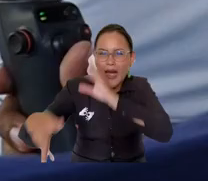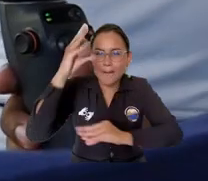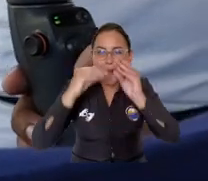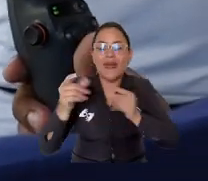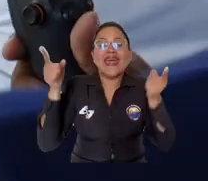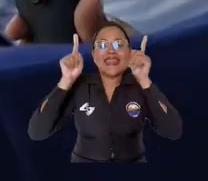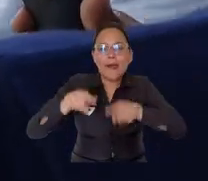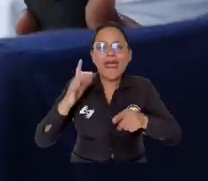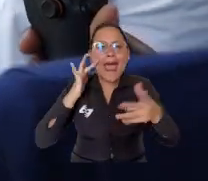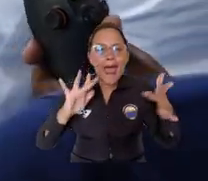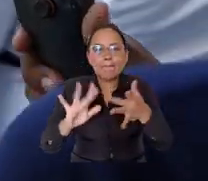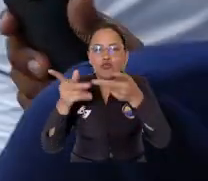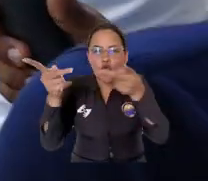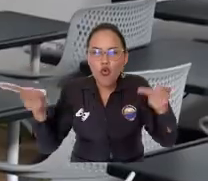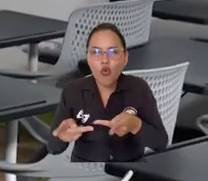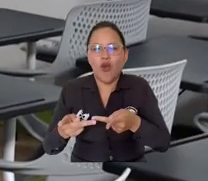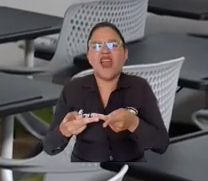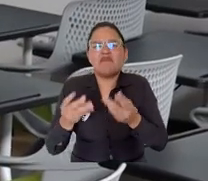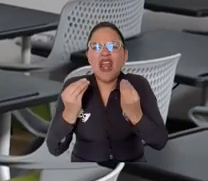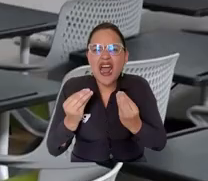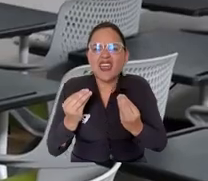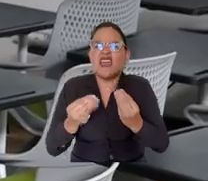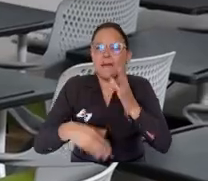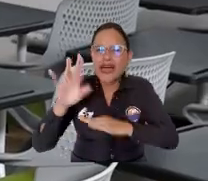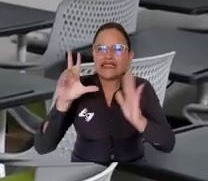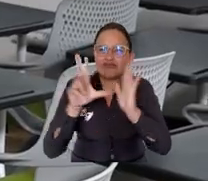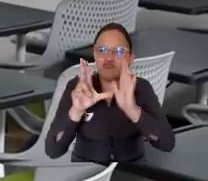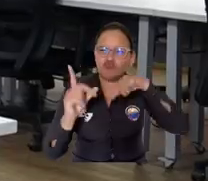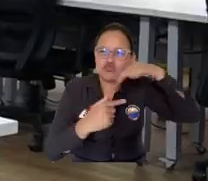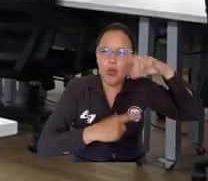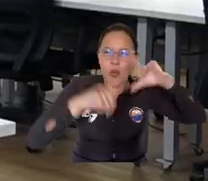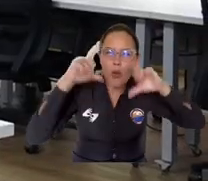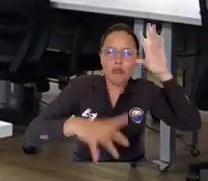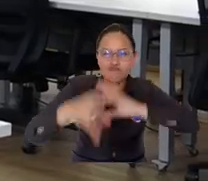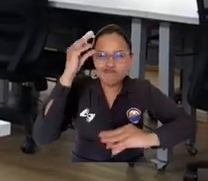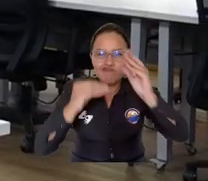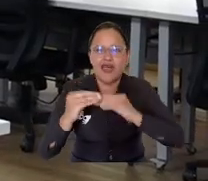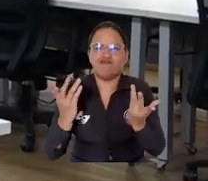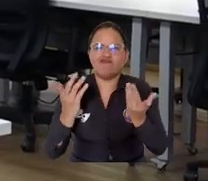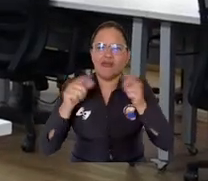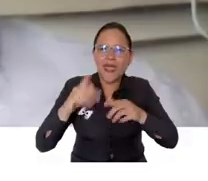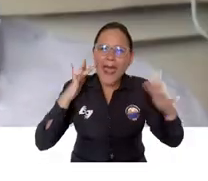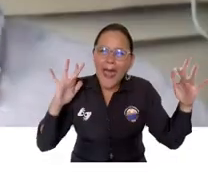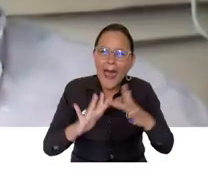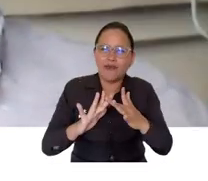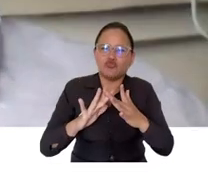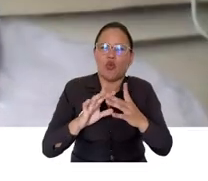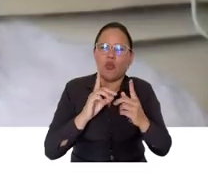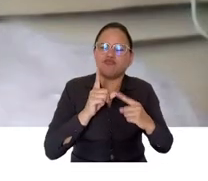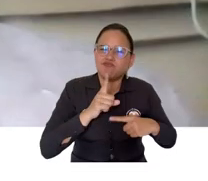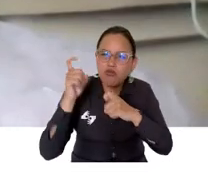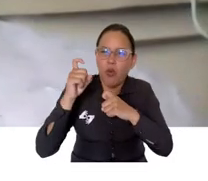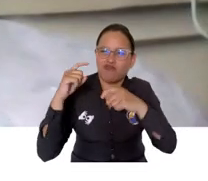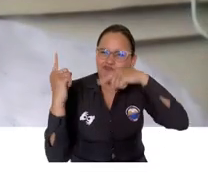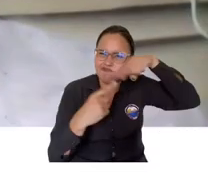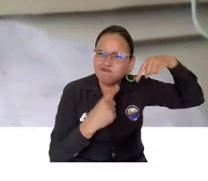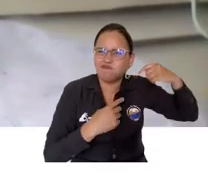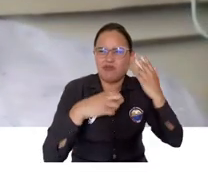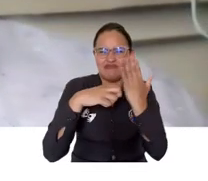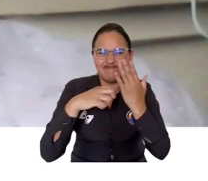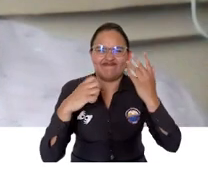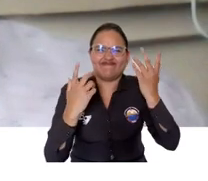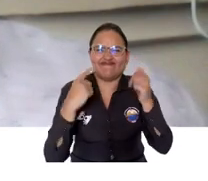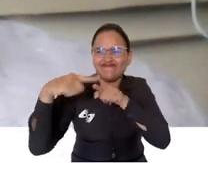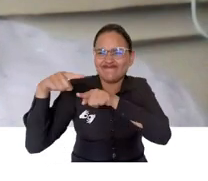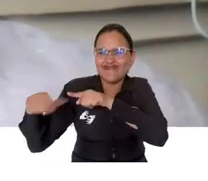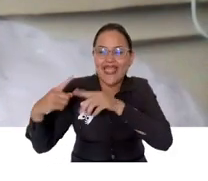crear nuevas aulas para la simulación de entornos hoteleros o agencias de viajes. Tienen un compromiso permanente en